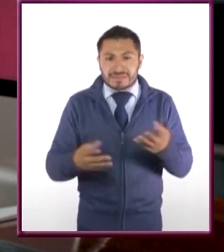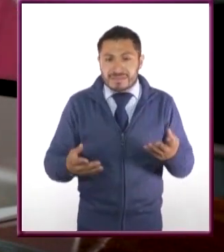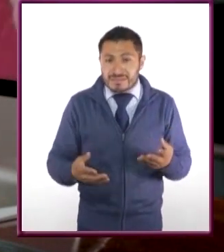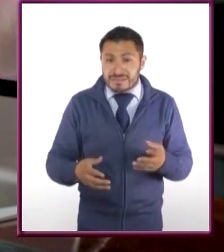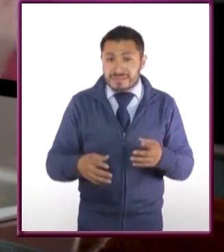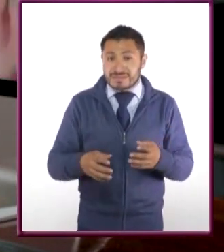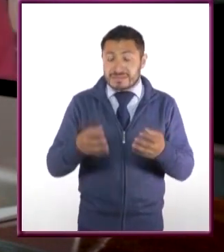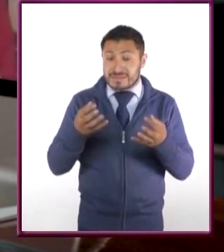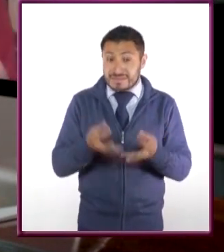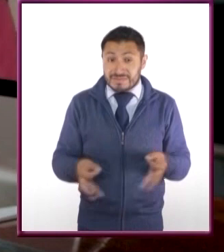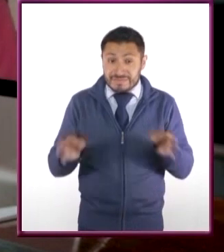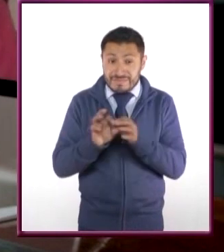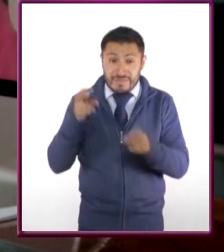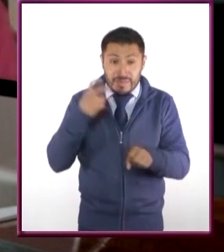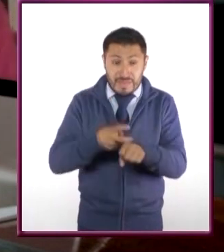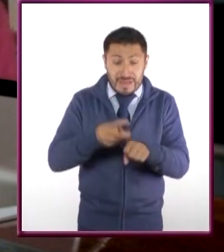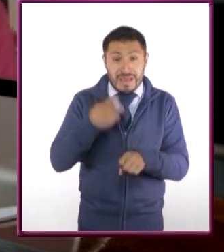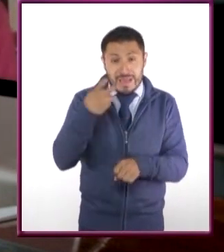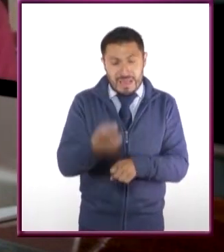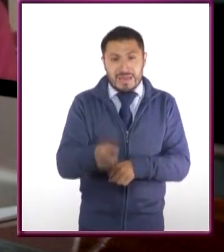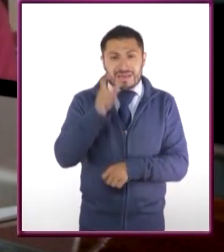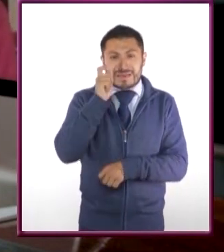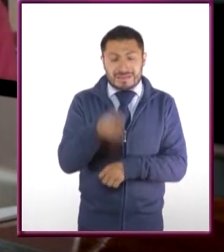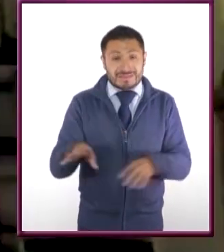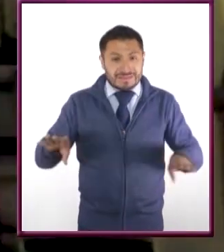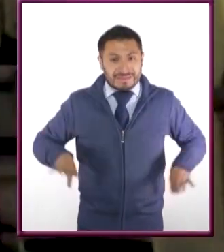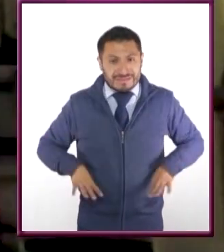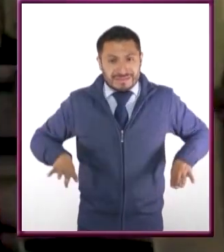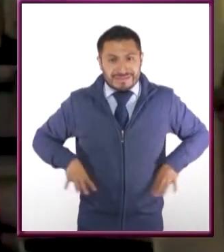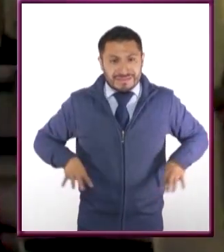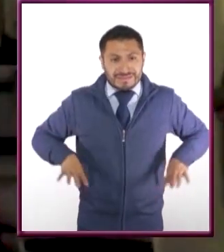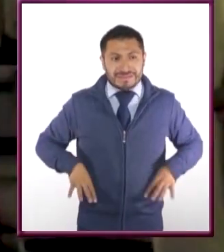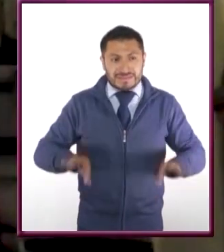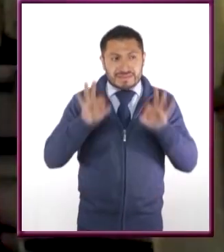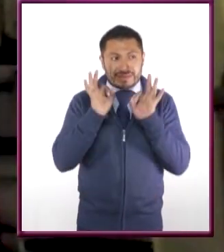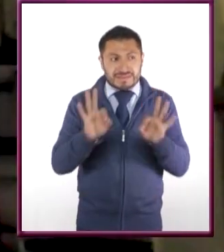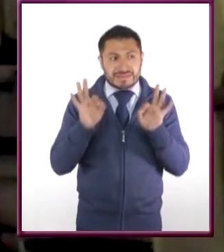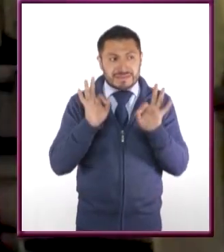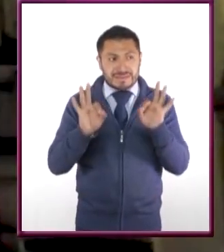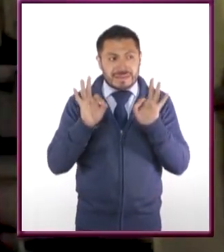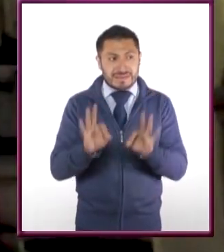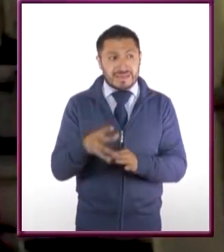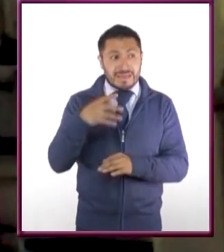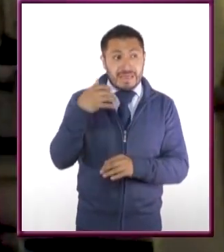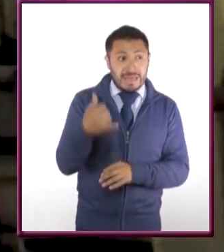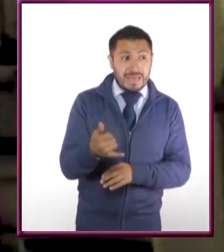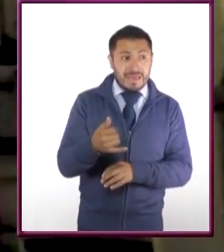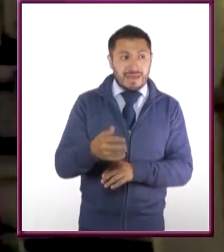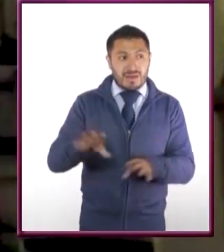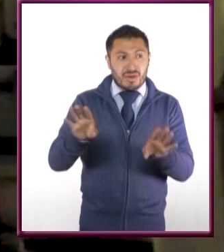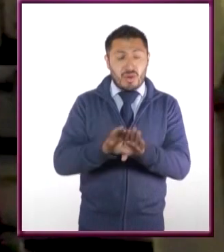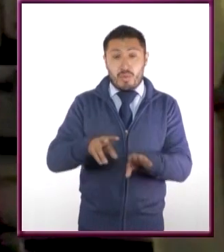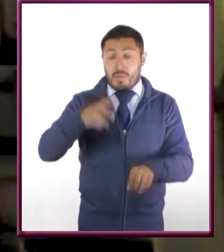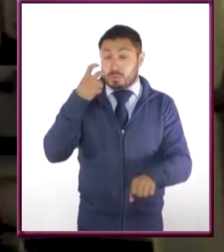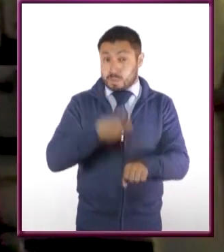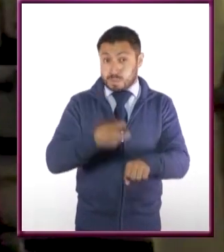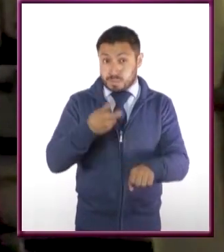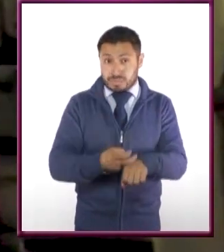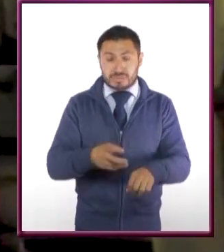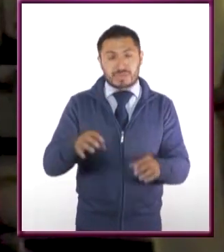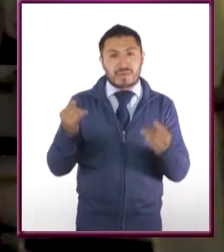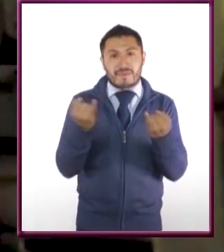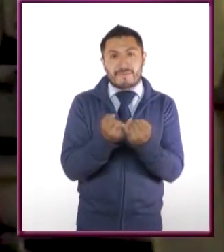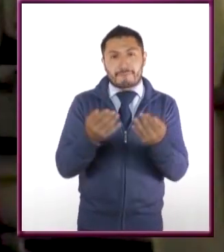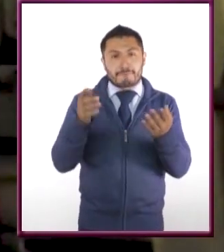quiere decir que sus propiedades alrededor sean muy homogéneas, y bueno, que sean duros. Tal es el caso del